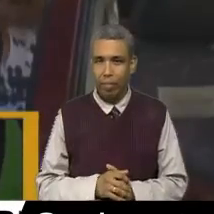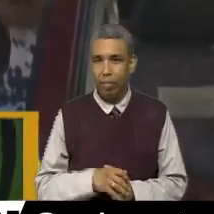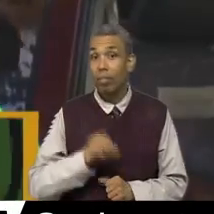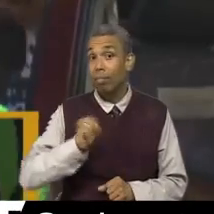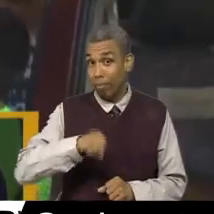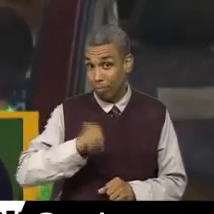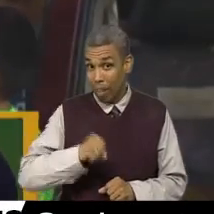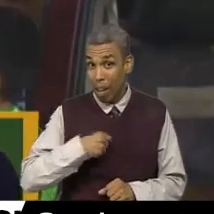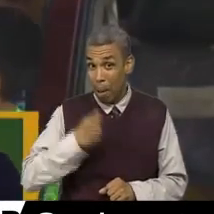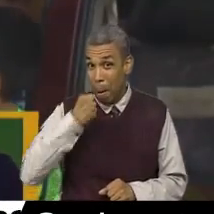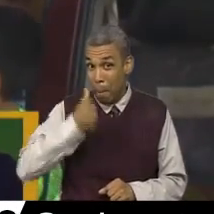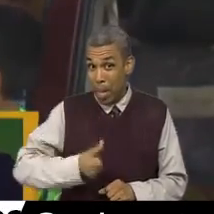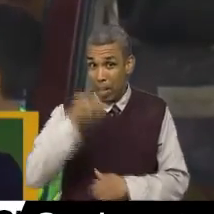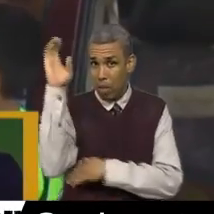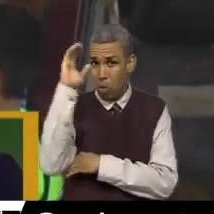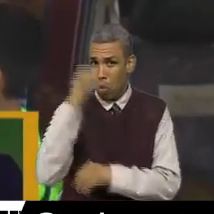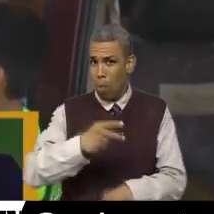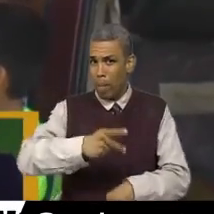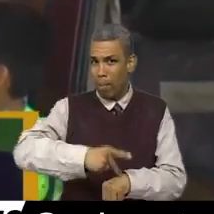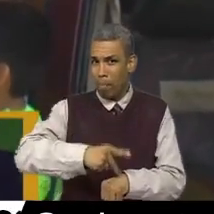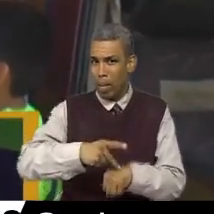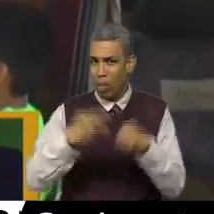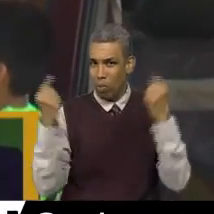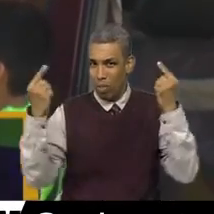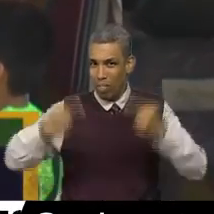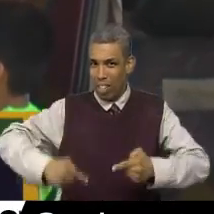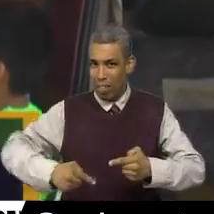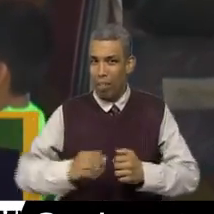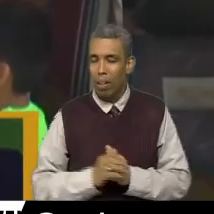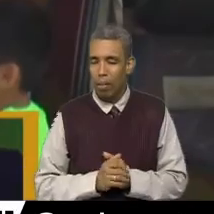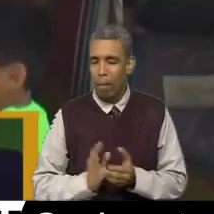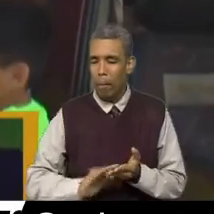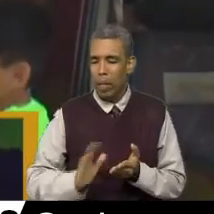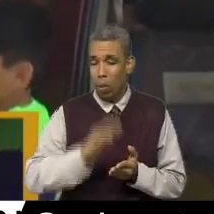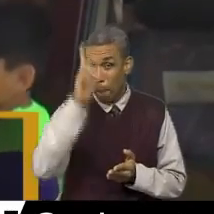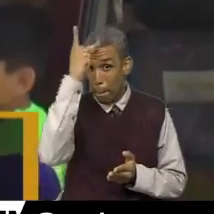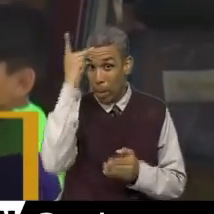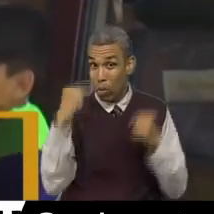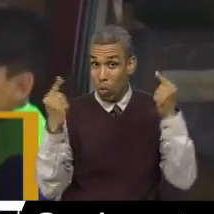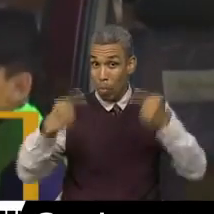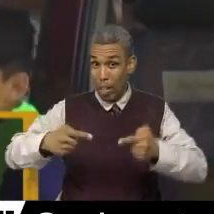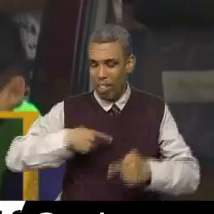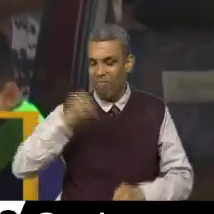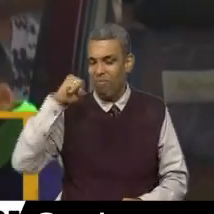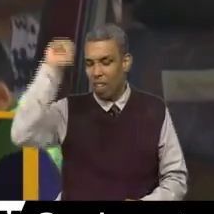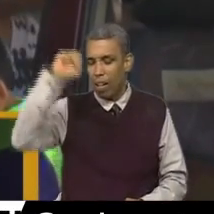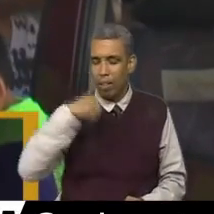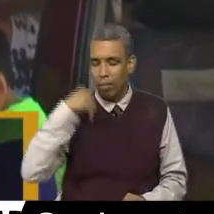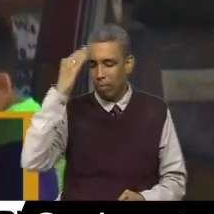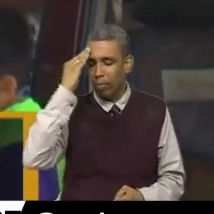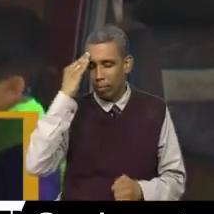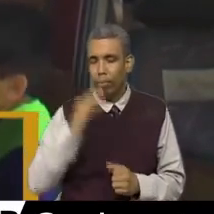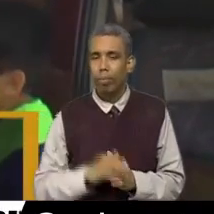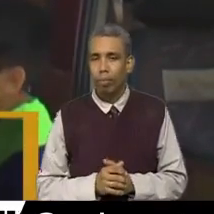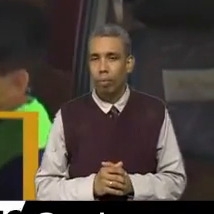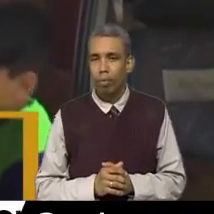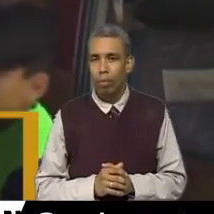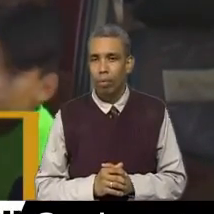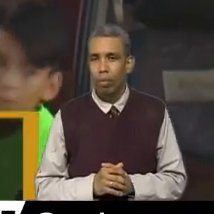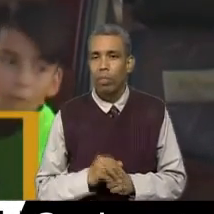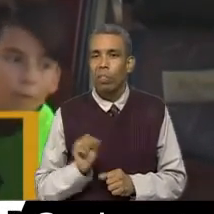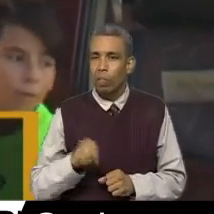también, porque usted sabe que yo soy muy hincha del fútbol y he estado, como le comentaba, en varias